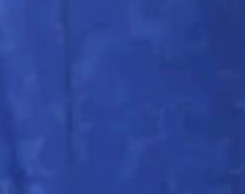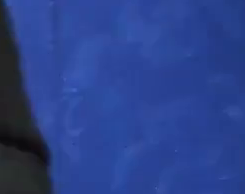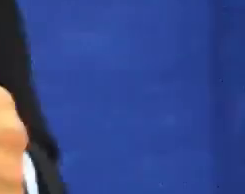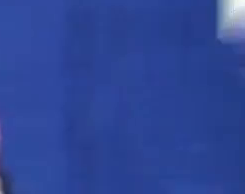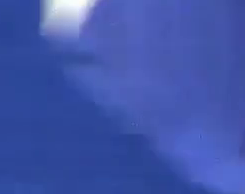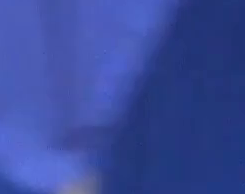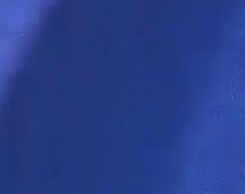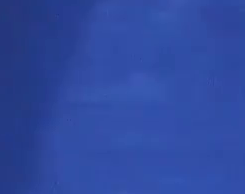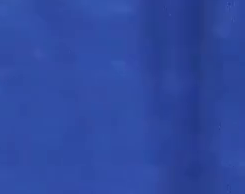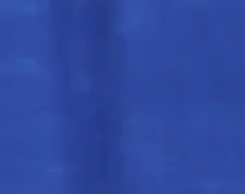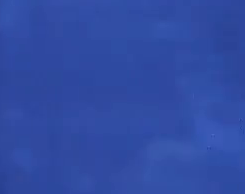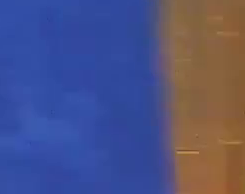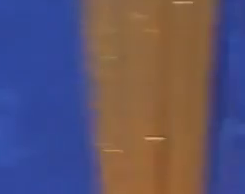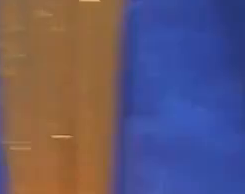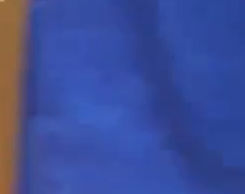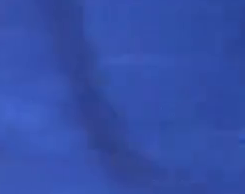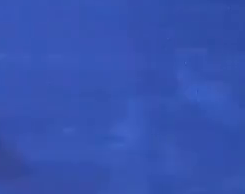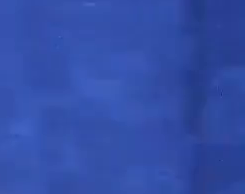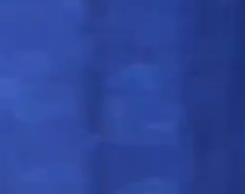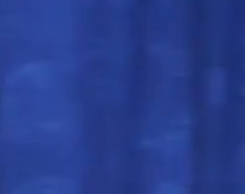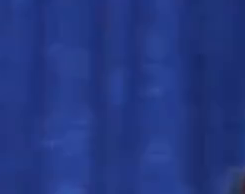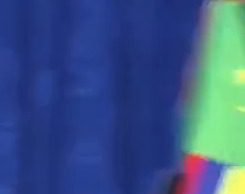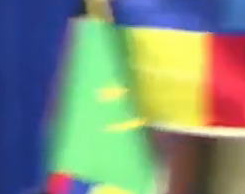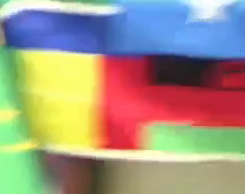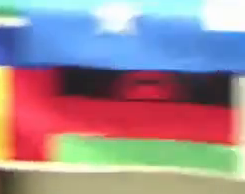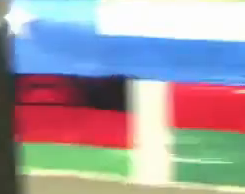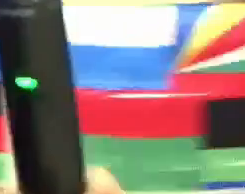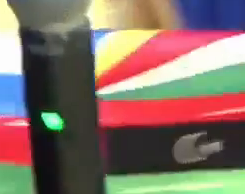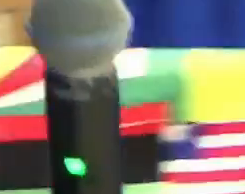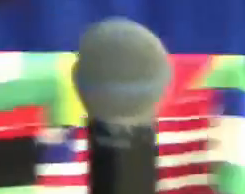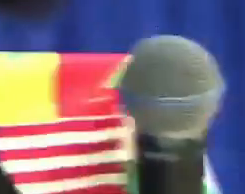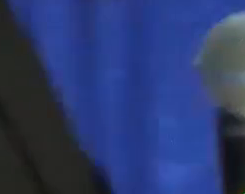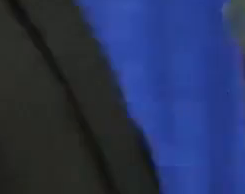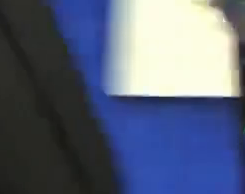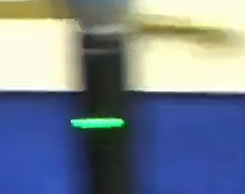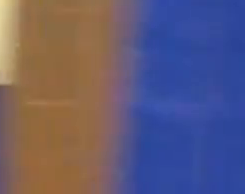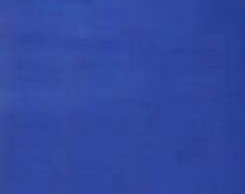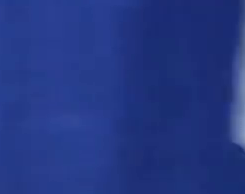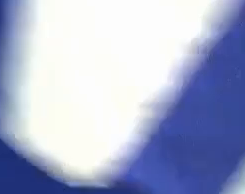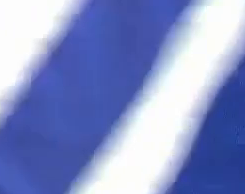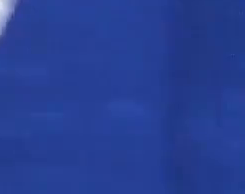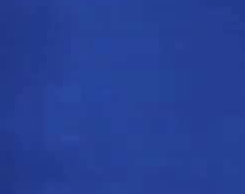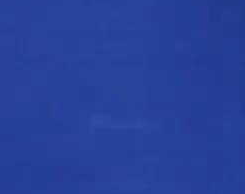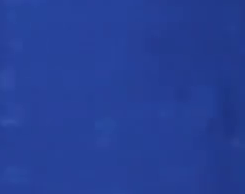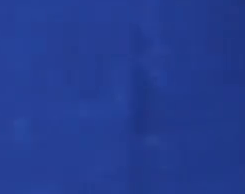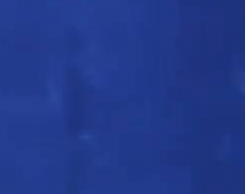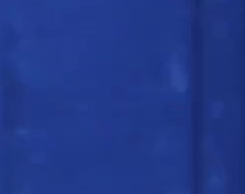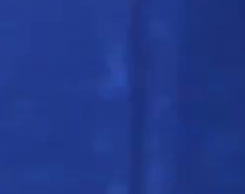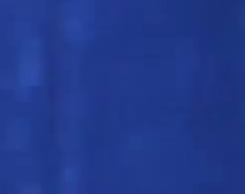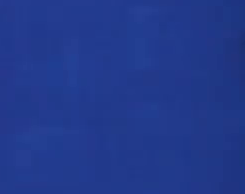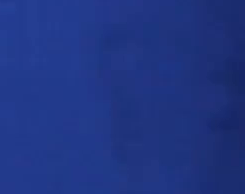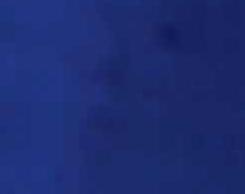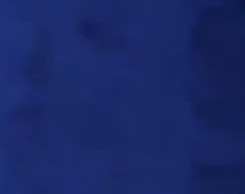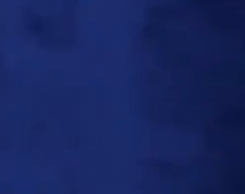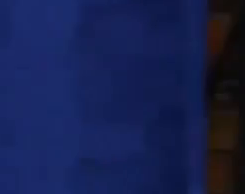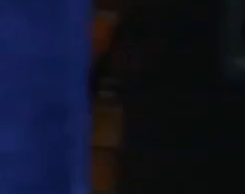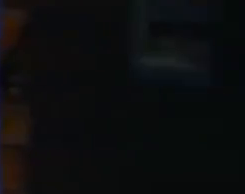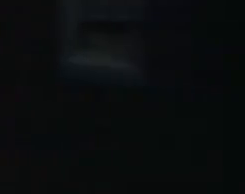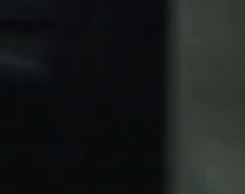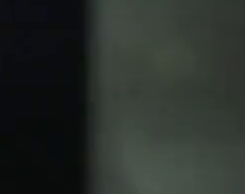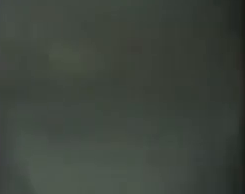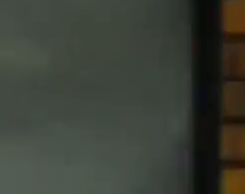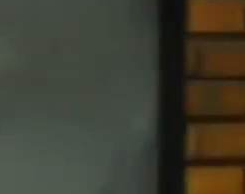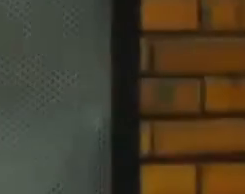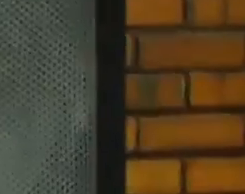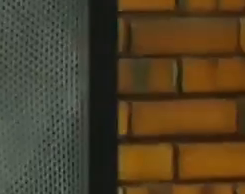espirituales ahora mismo, Padre, inmediatamente, en el nombre de Jesús. Empiezan los cambios y tu pueblo, Padre, va